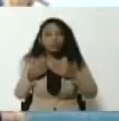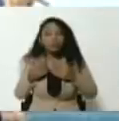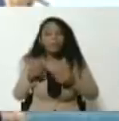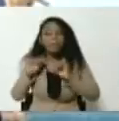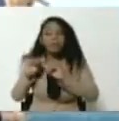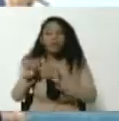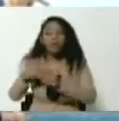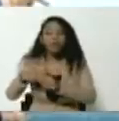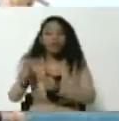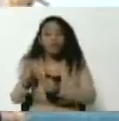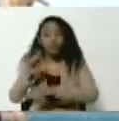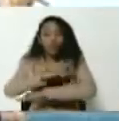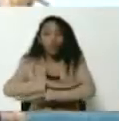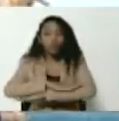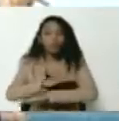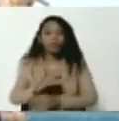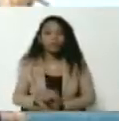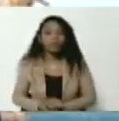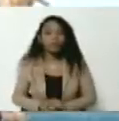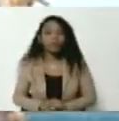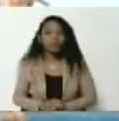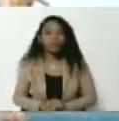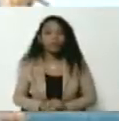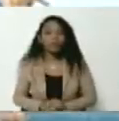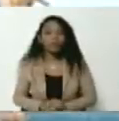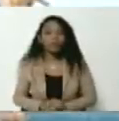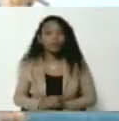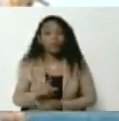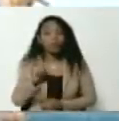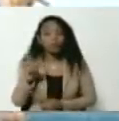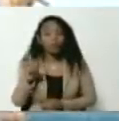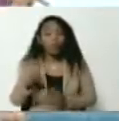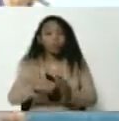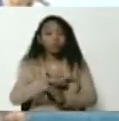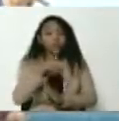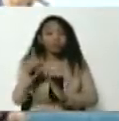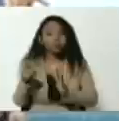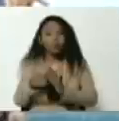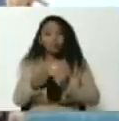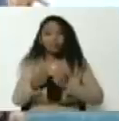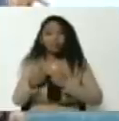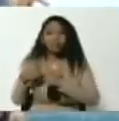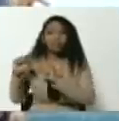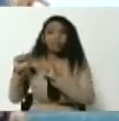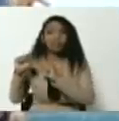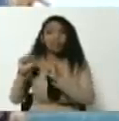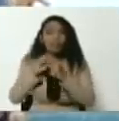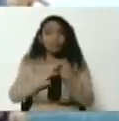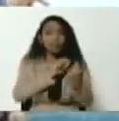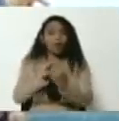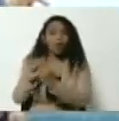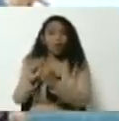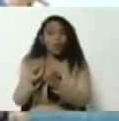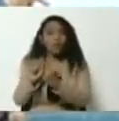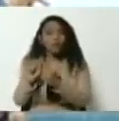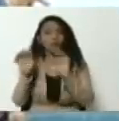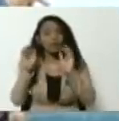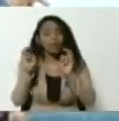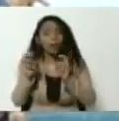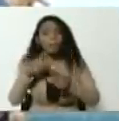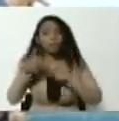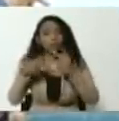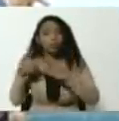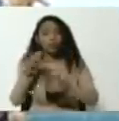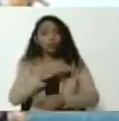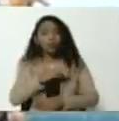autoexcluya por sus acciones. O por su absoluto desprecio a un diálogo entre factores políticos, sociales,